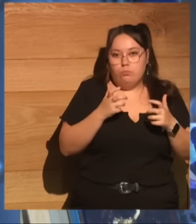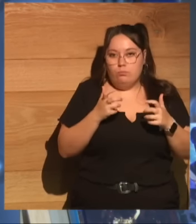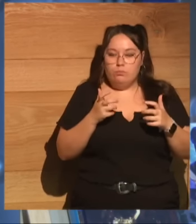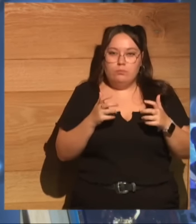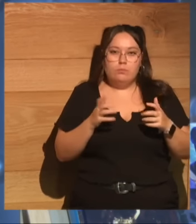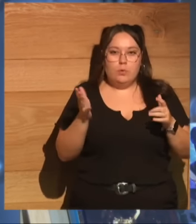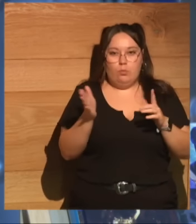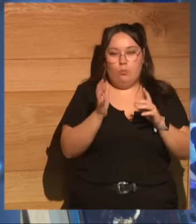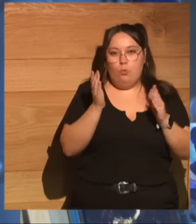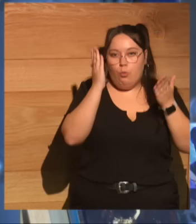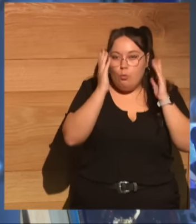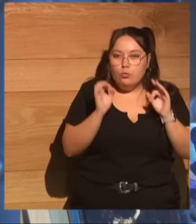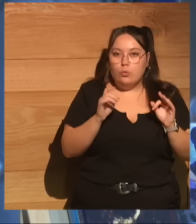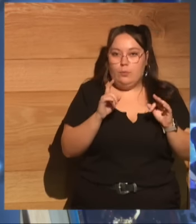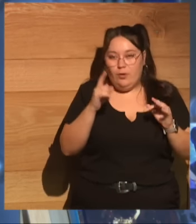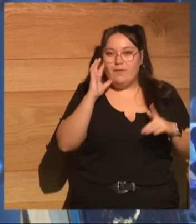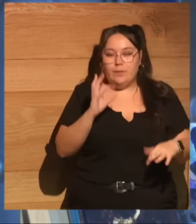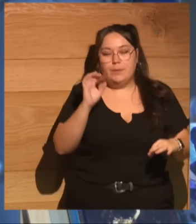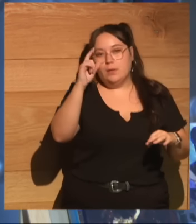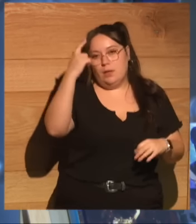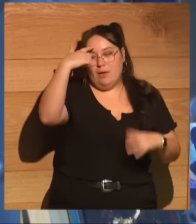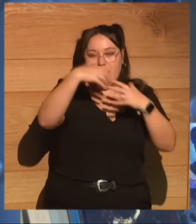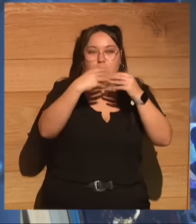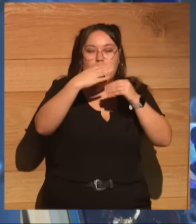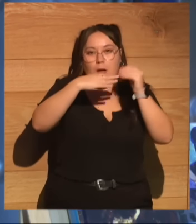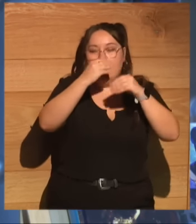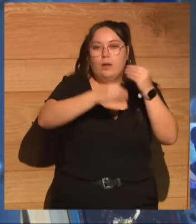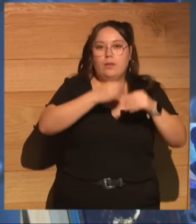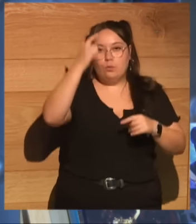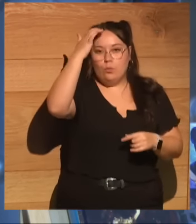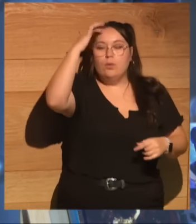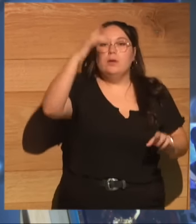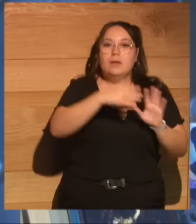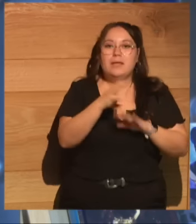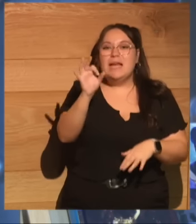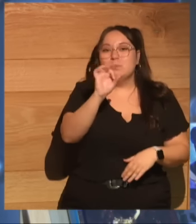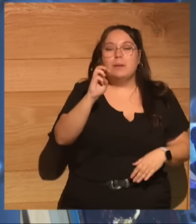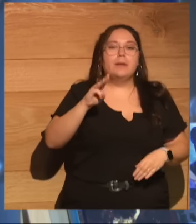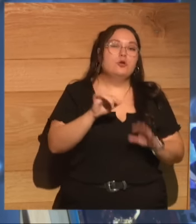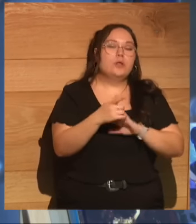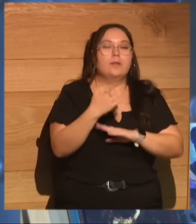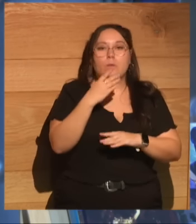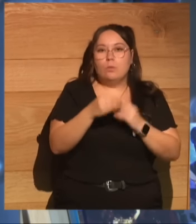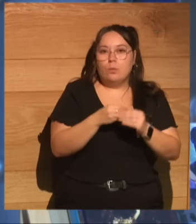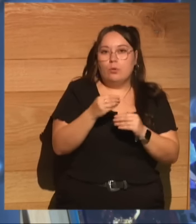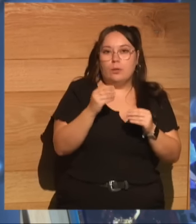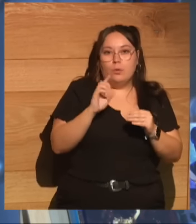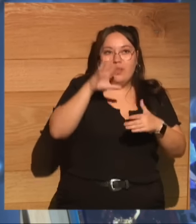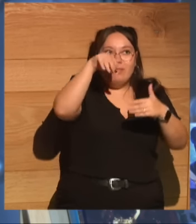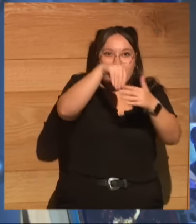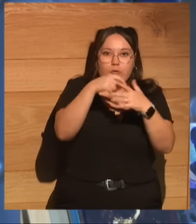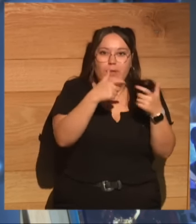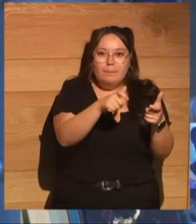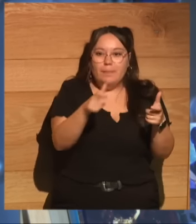bien, y efectivamente está montando en su cabeza. Y Spielberg está creando como montaje interno dentro de cada plano, por decirlo de alguna